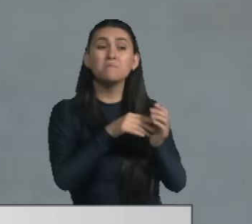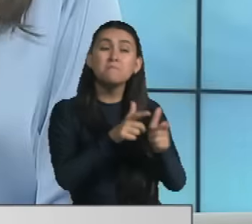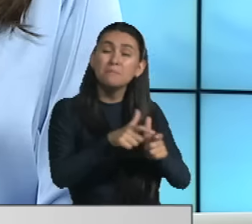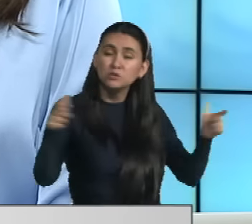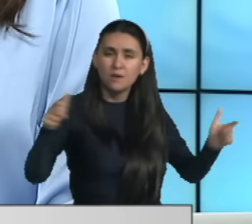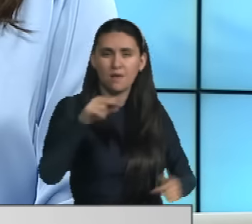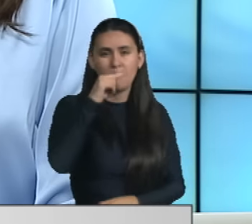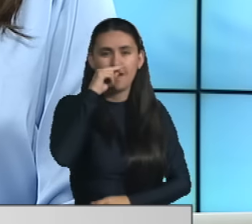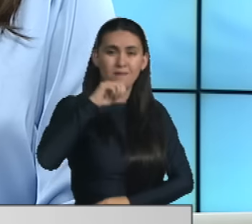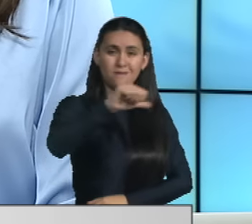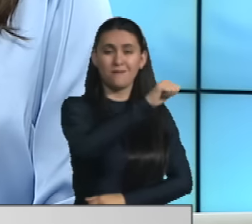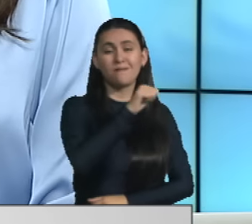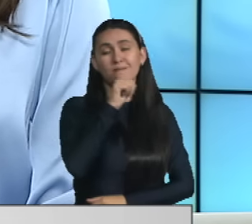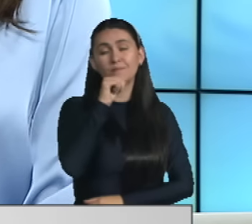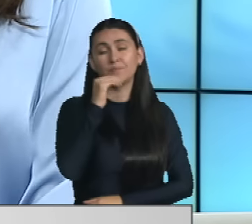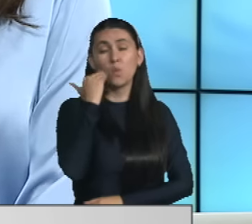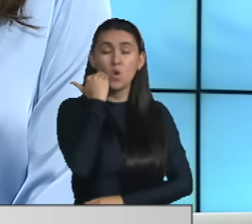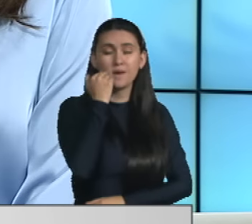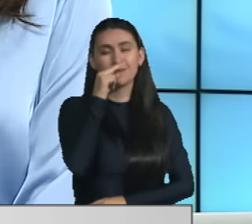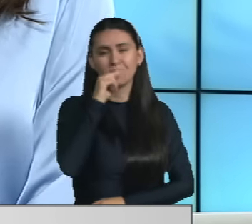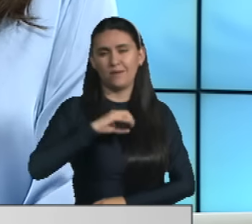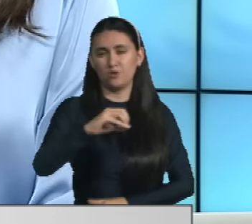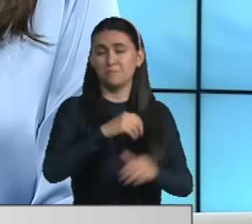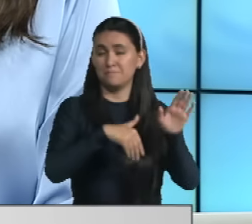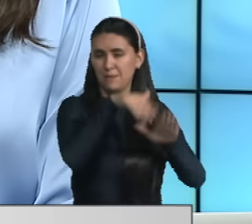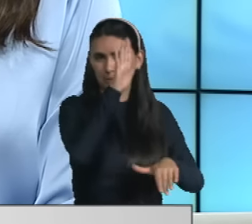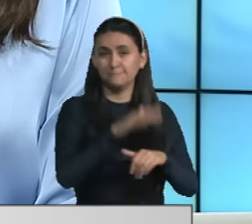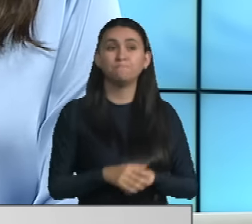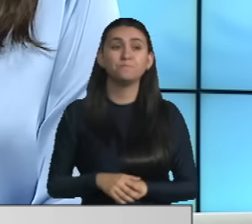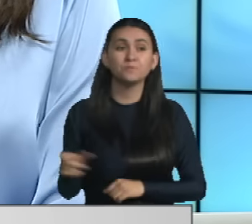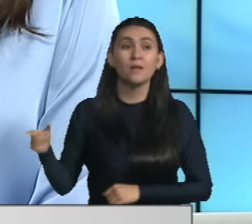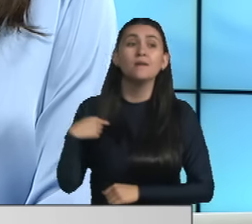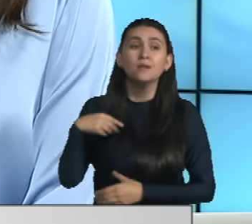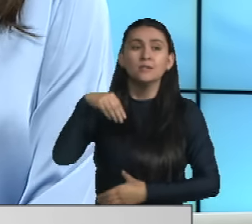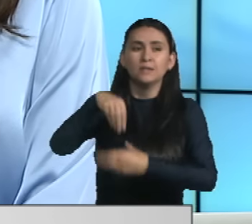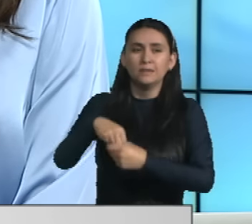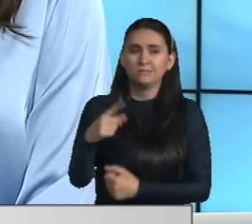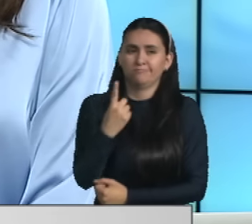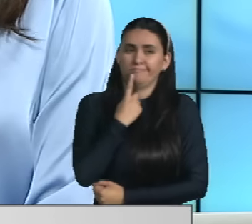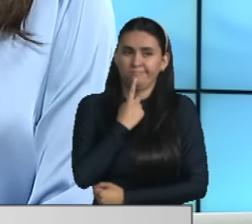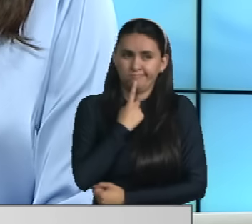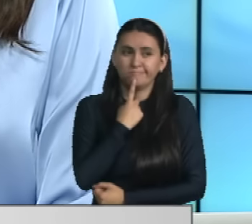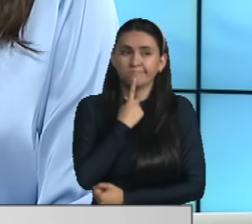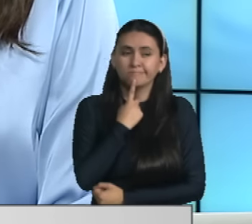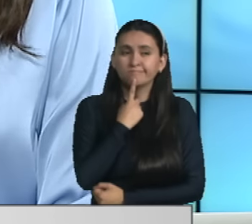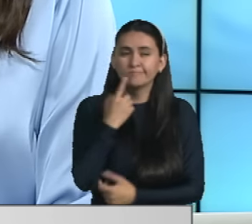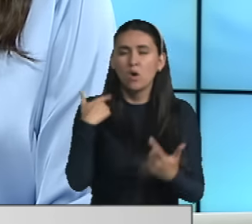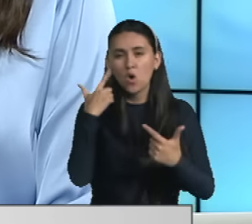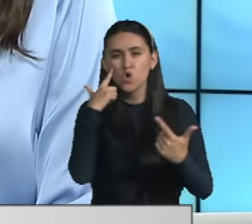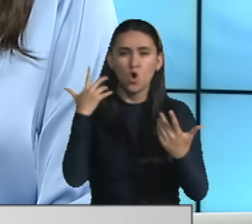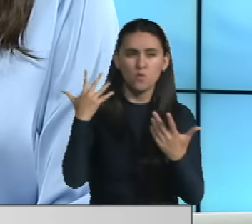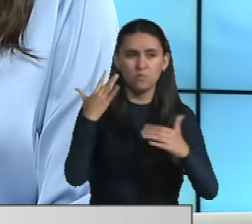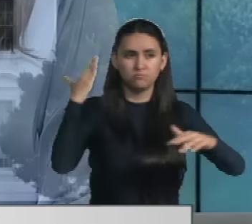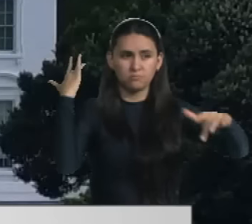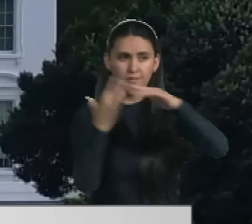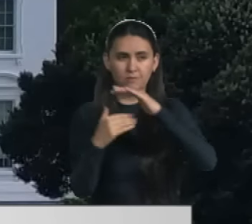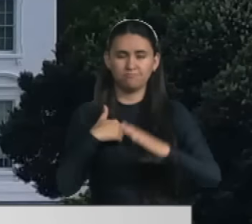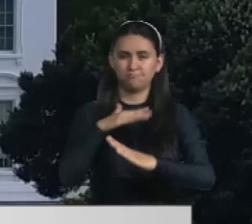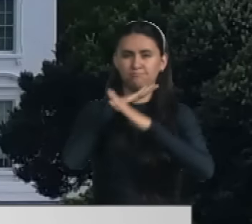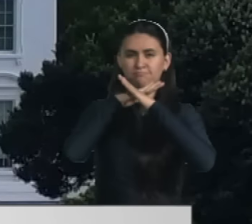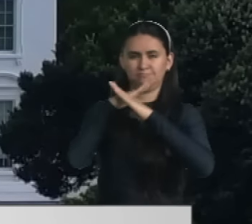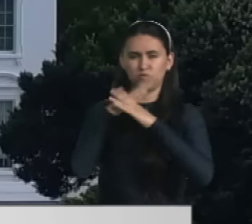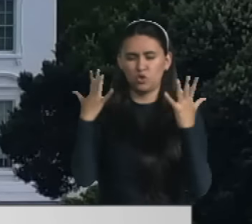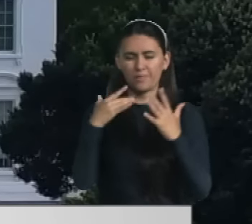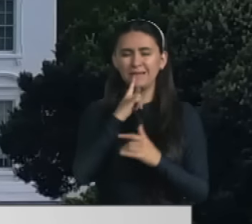niños. Estados Unidos anunció que intensificará la lucha contra el tráfico de migrantes en la selva del Darién.